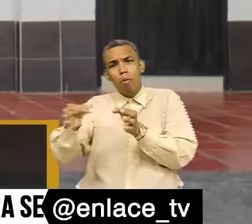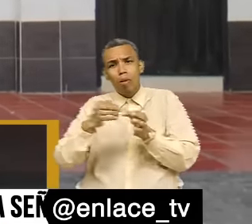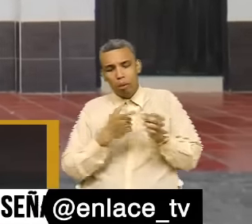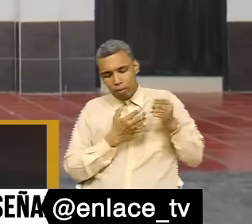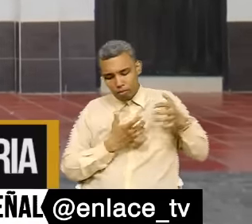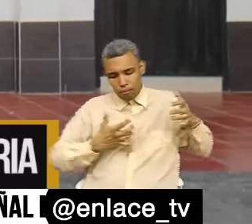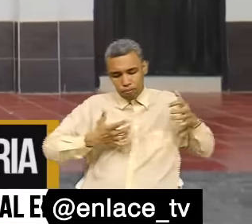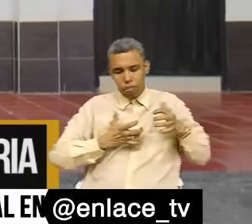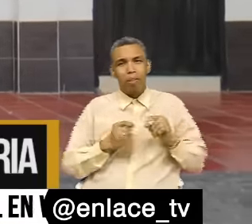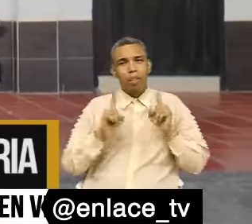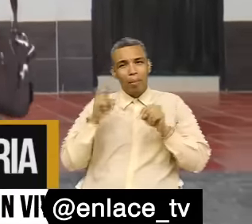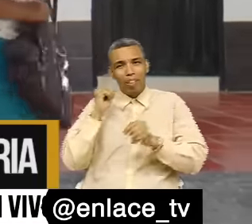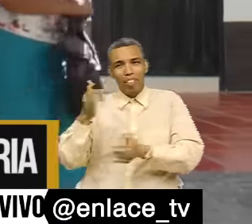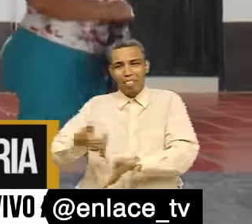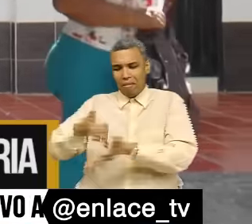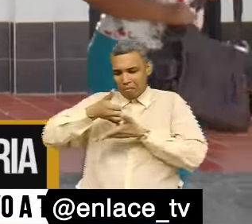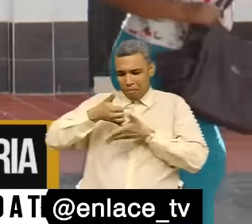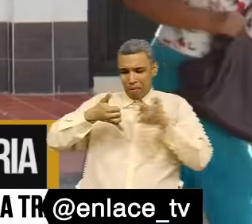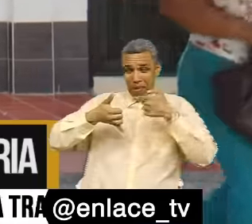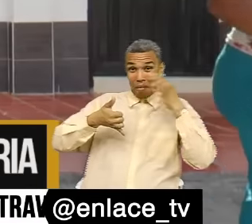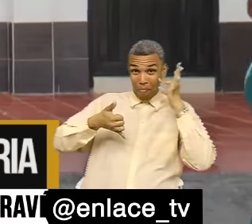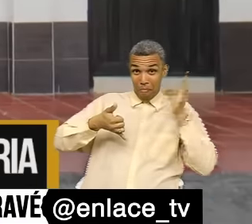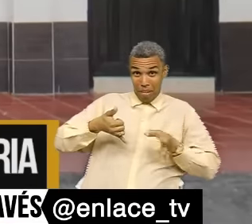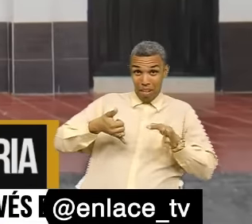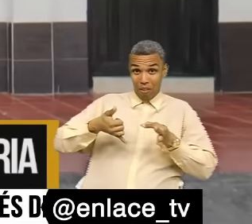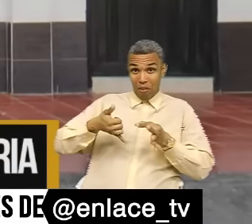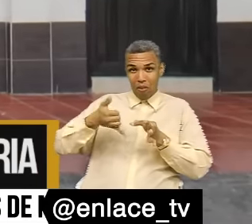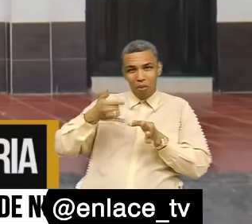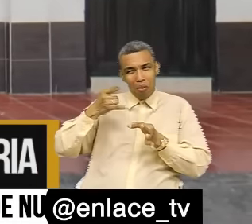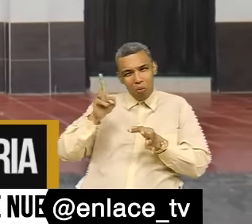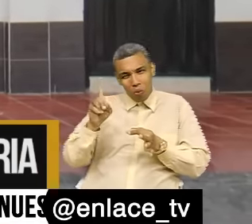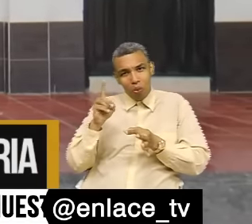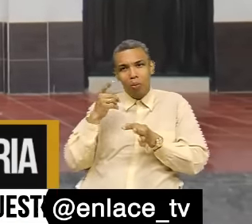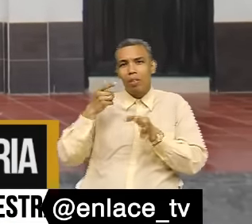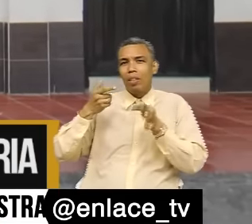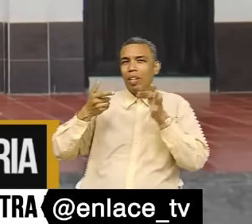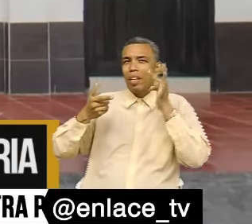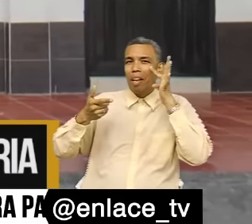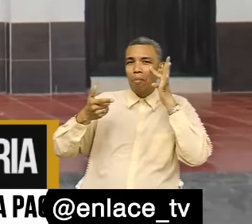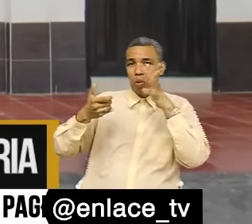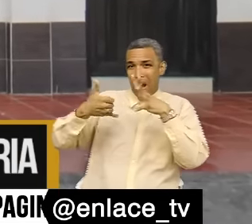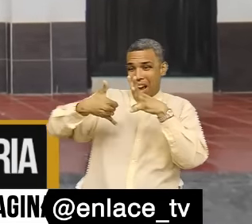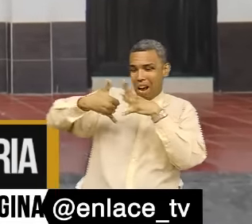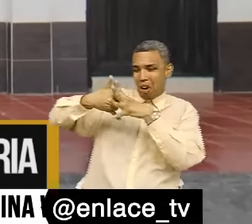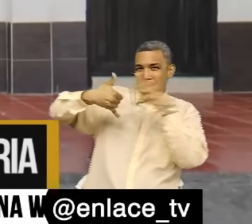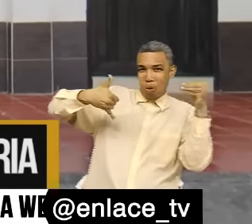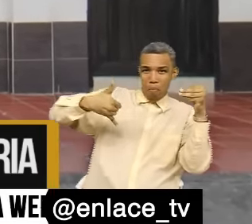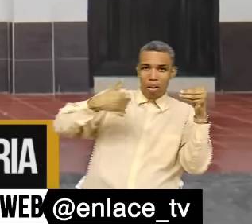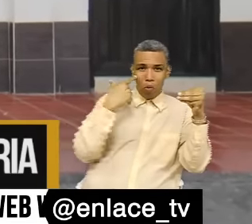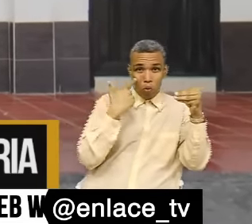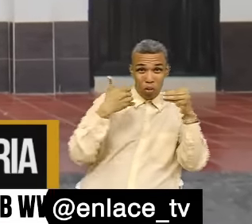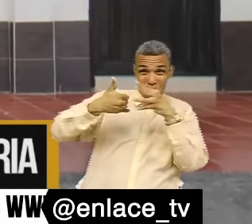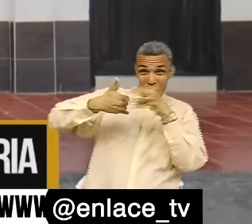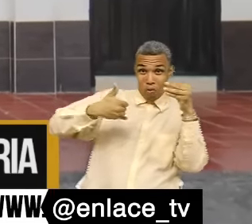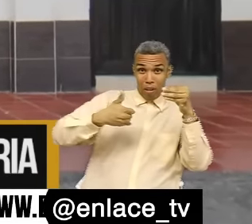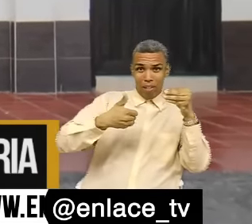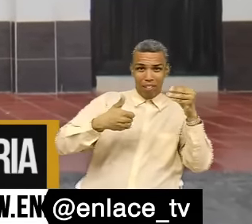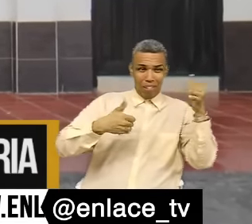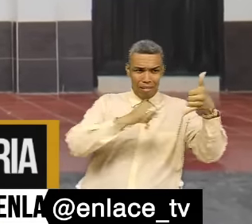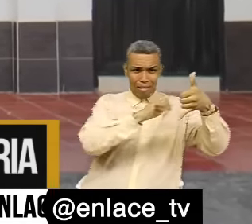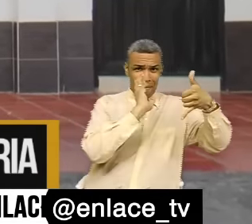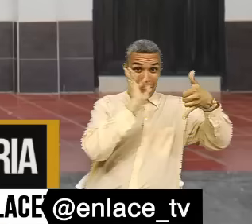la piquería también diseñaron una corona especial, que no es el cacique Upar, una corona especial. Ya nos mandaron una fotico por ahí y esa es la que nos va a llegar acá a